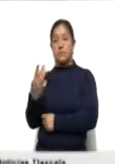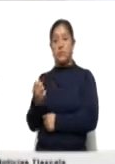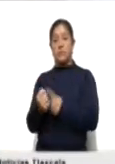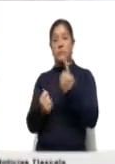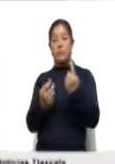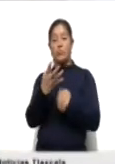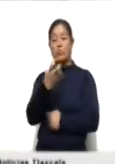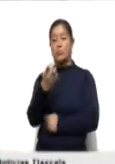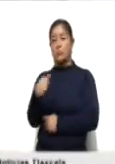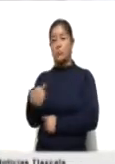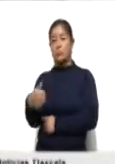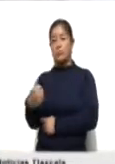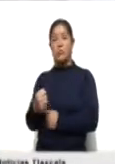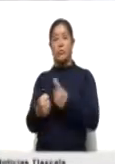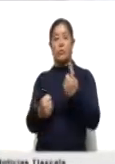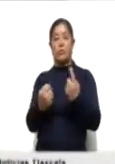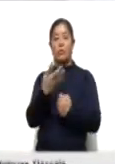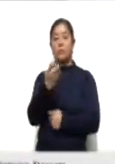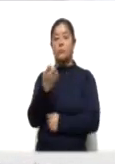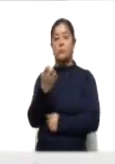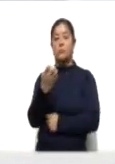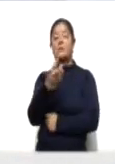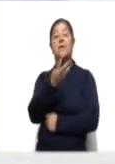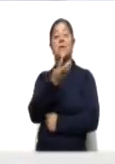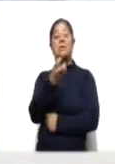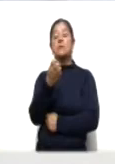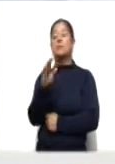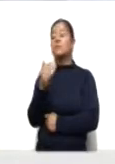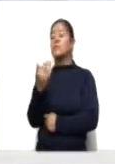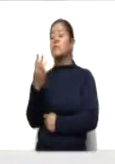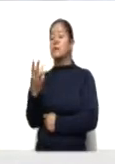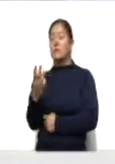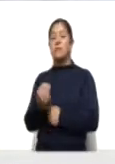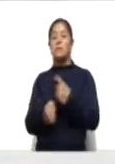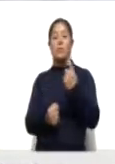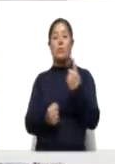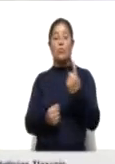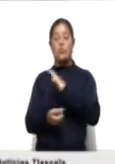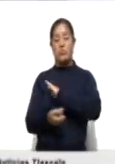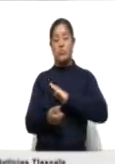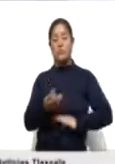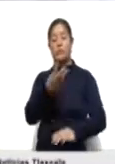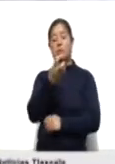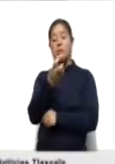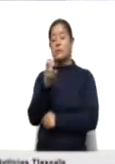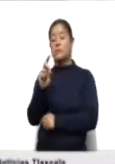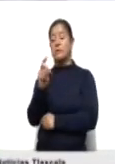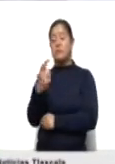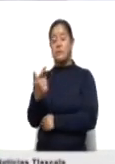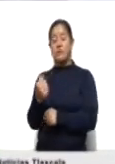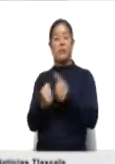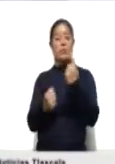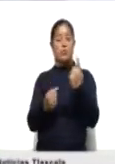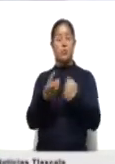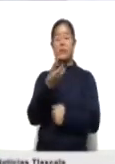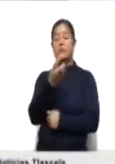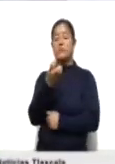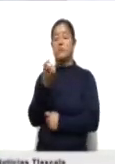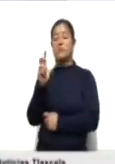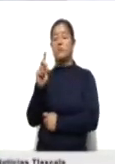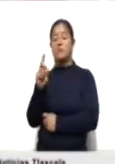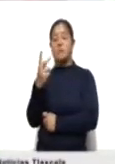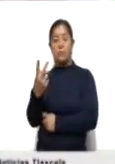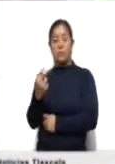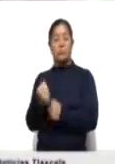Tlaxco 411, Apetatitlán 353, Santa Cruz Tlaxcala 337, Teolocholco